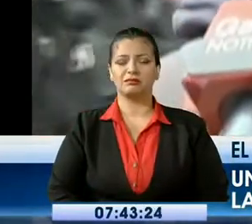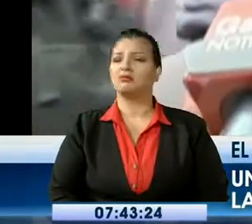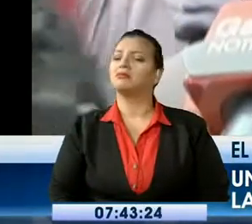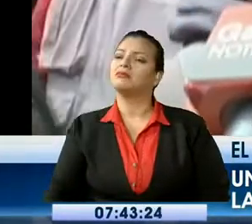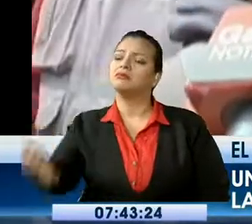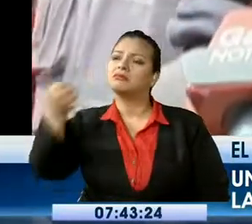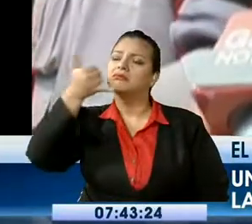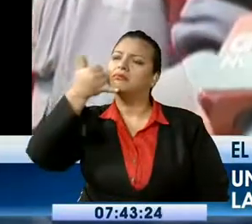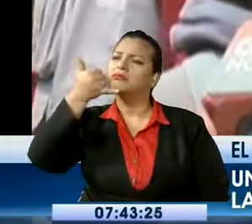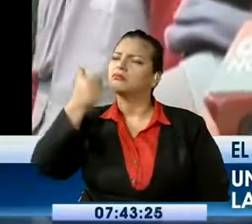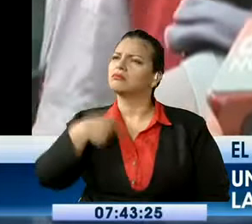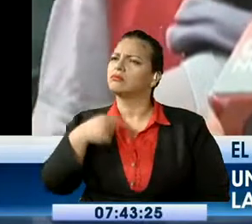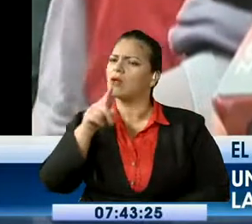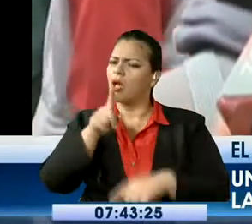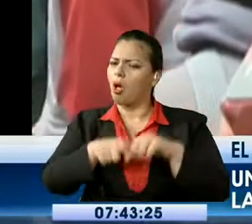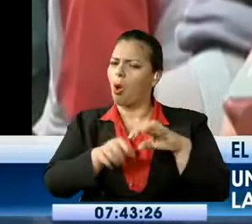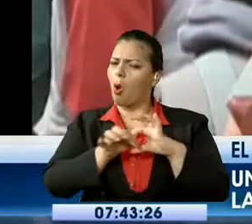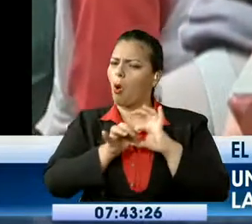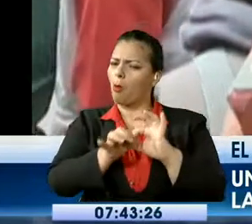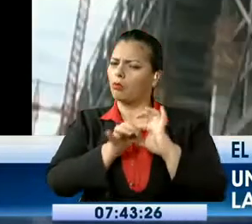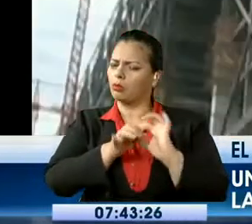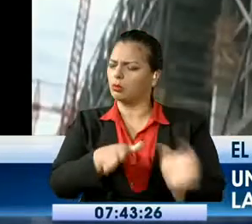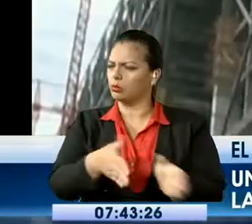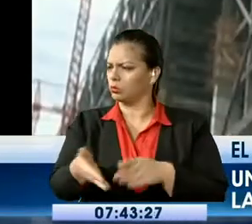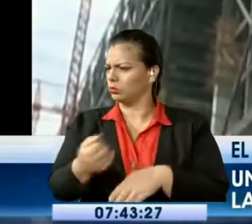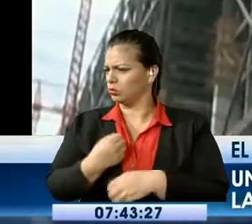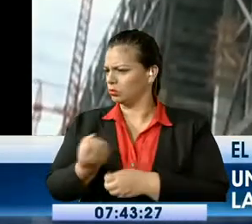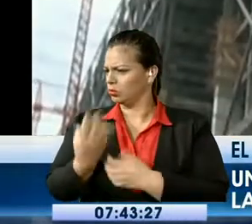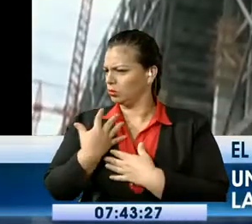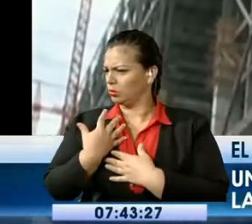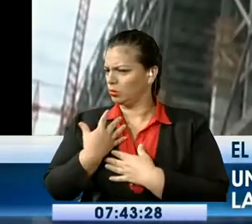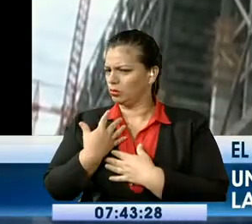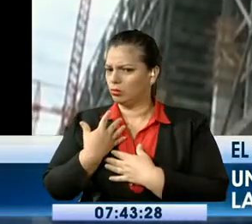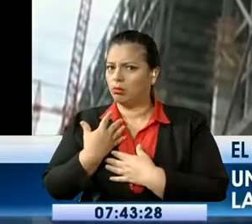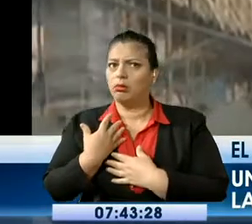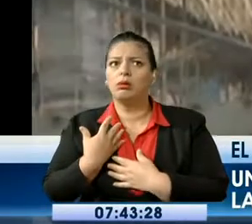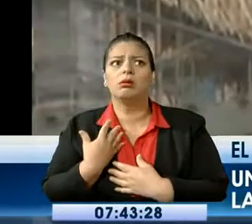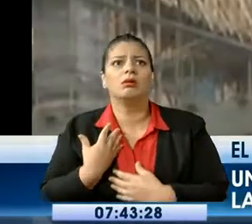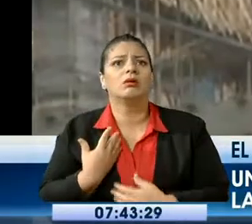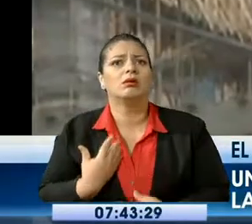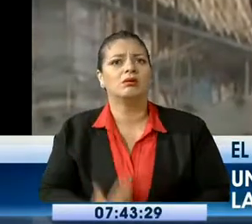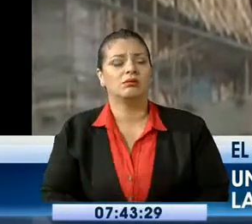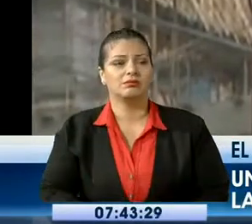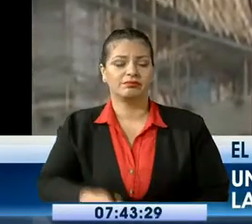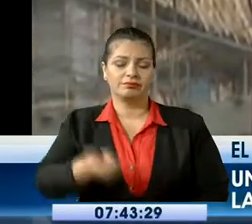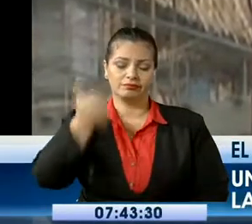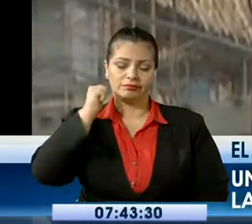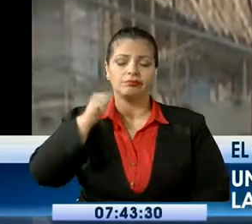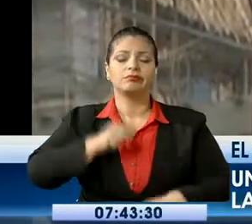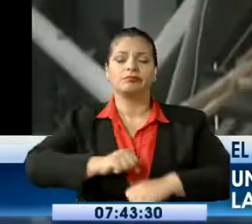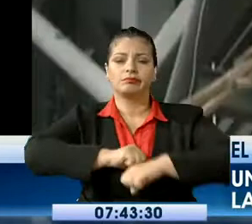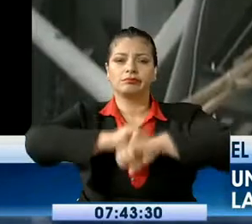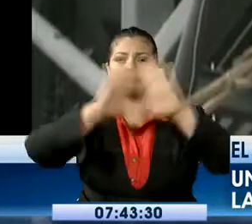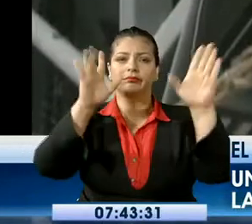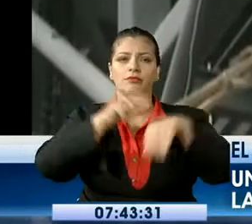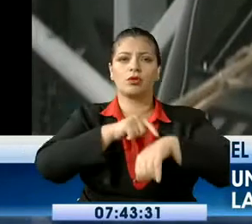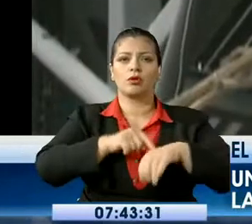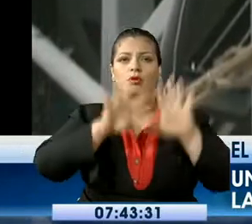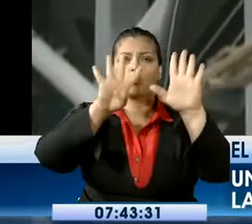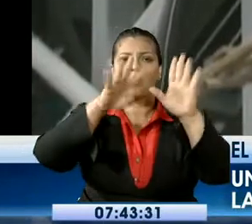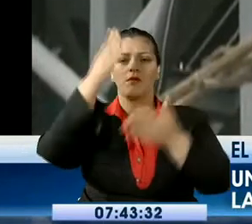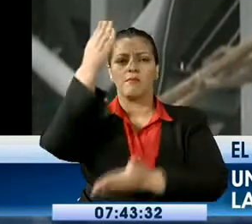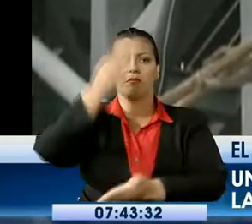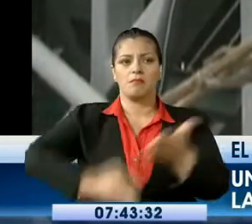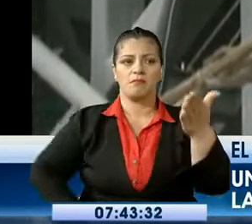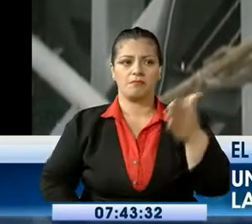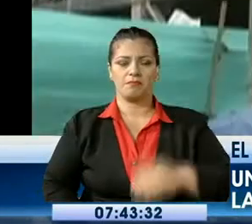su compañero estaba así, se ha caído de encima. Ocurrió cerca de las 9 de la mañana con 30 minutos en el interior de esta mega construcción